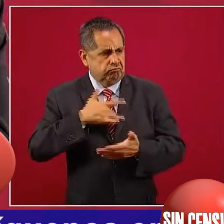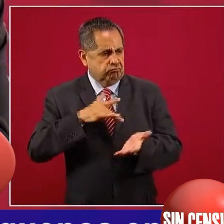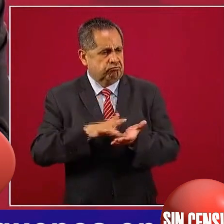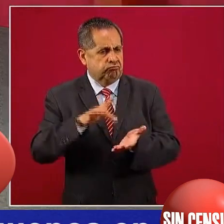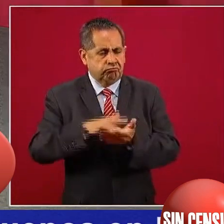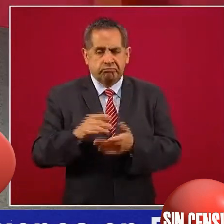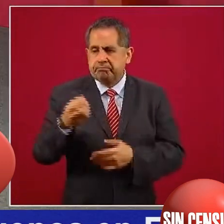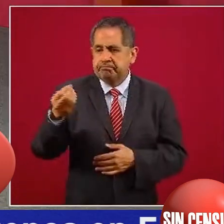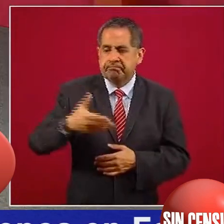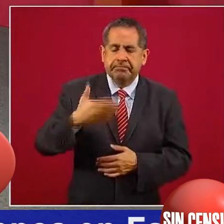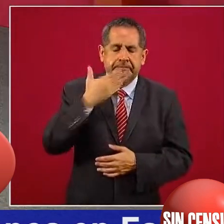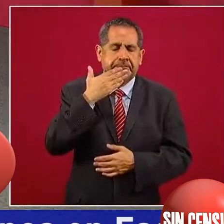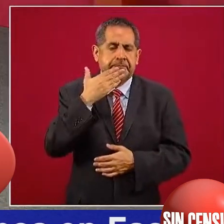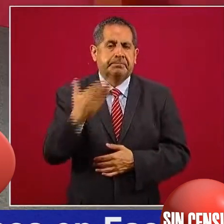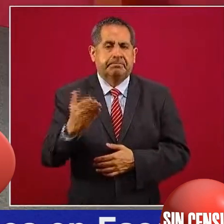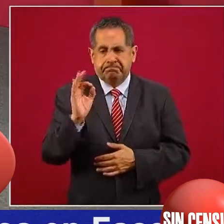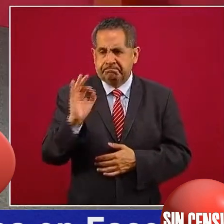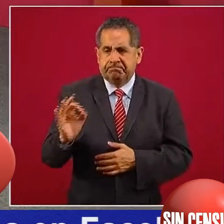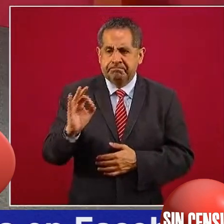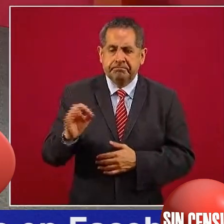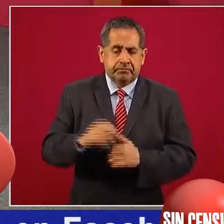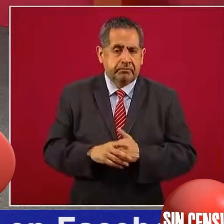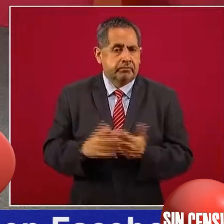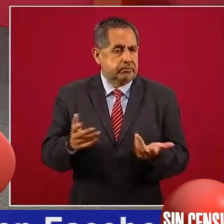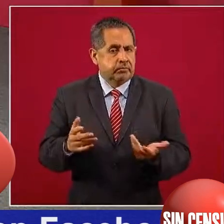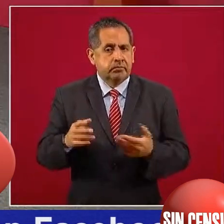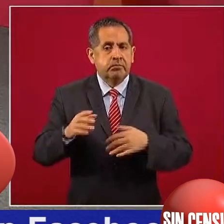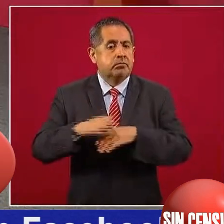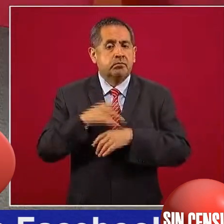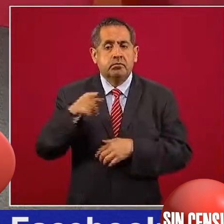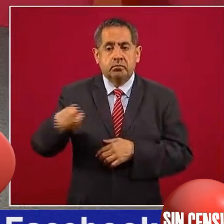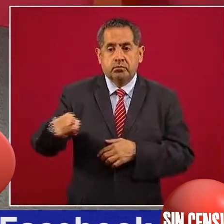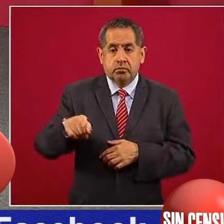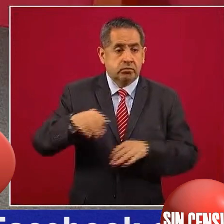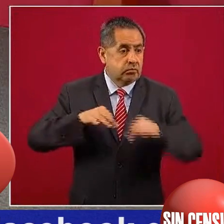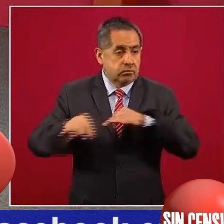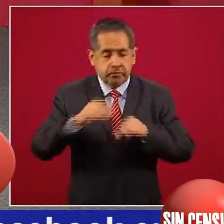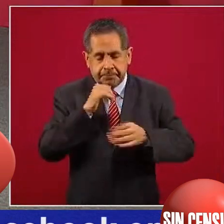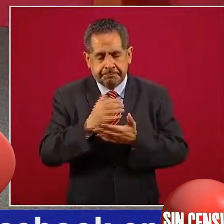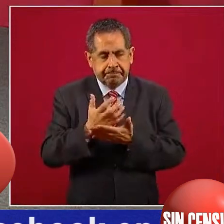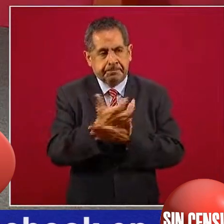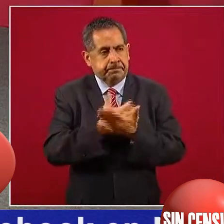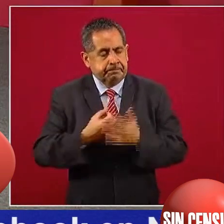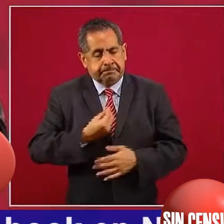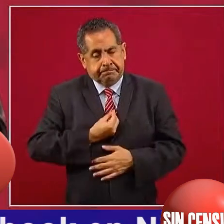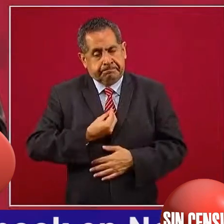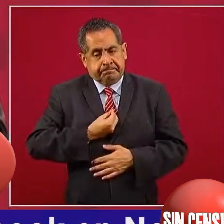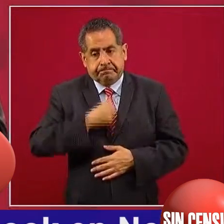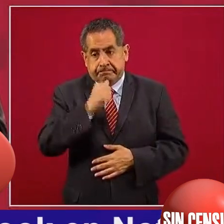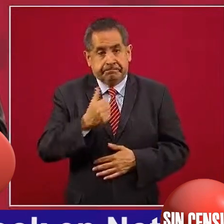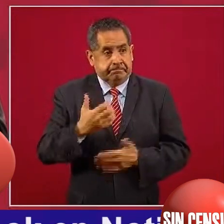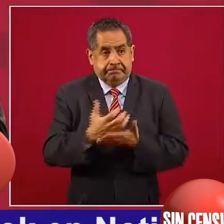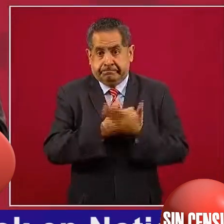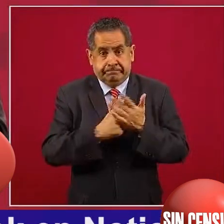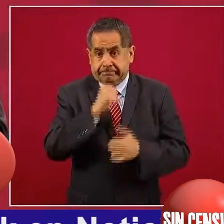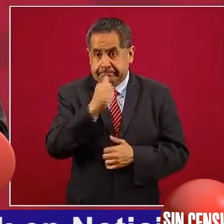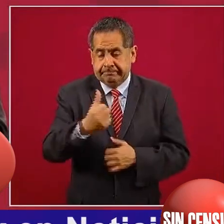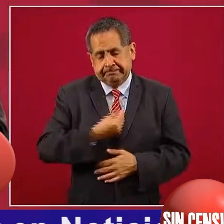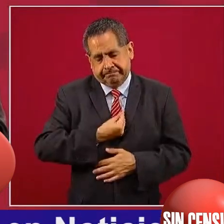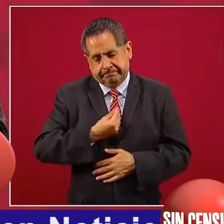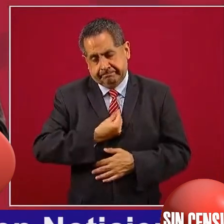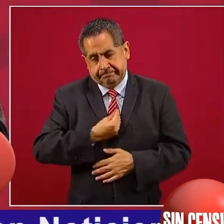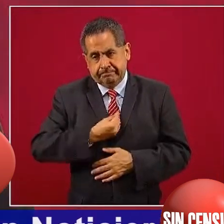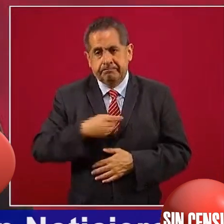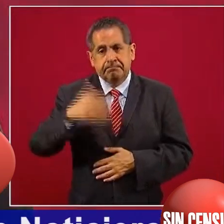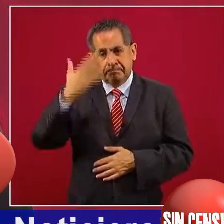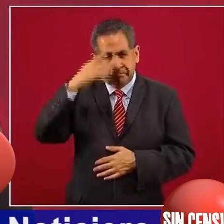importante porque es dejar de recibir ingresos, sobre todo los que dependen